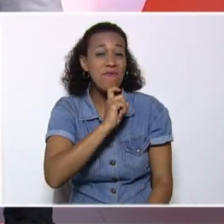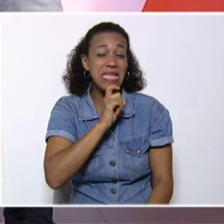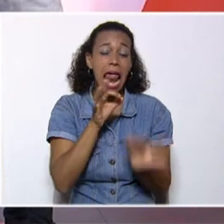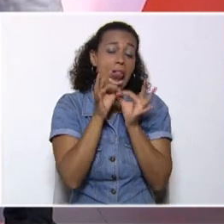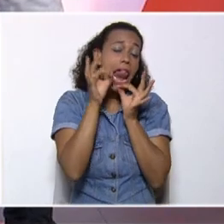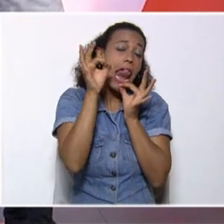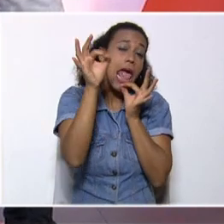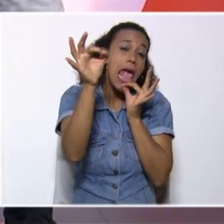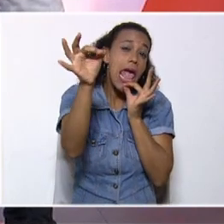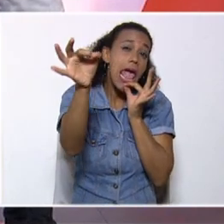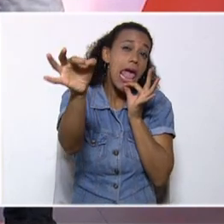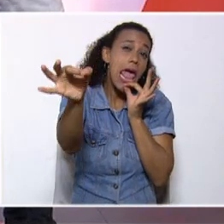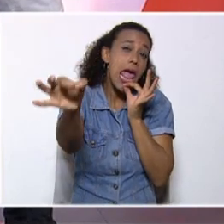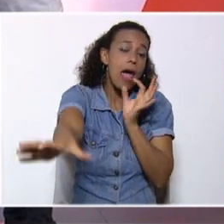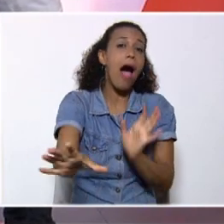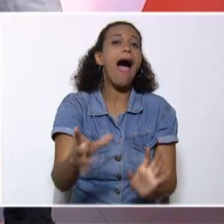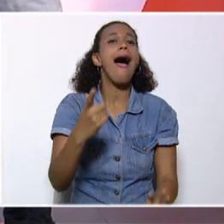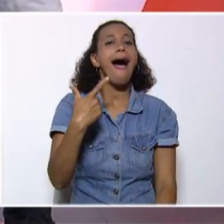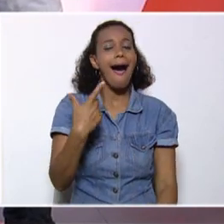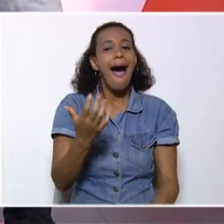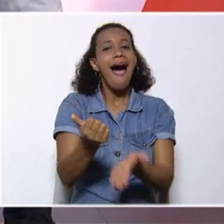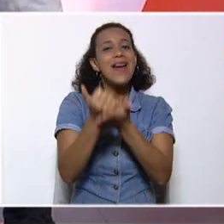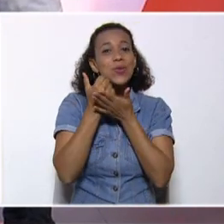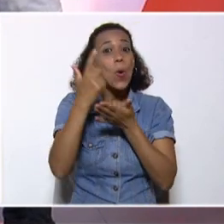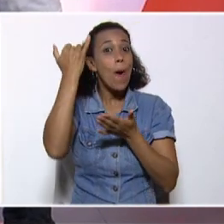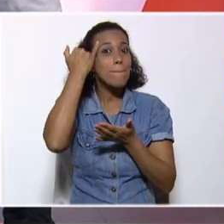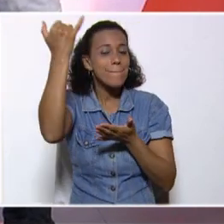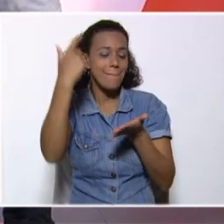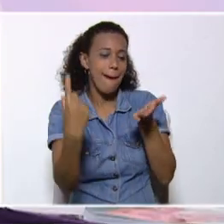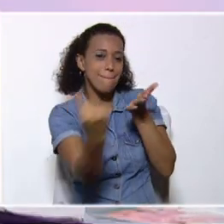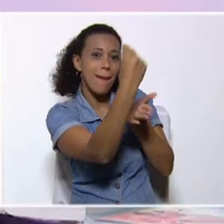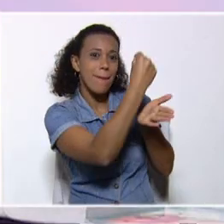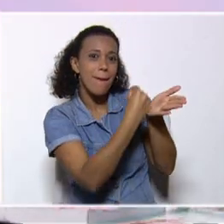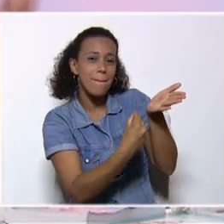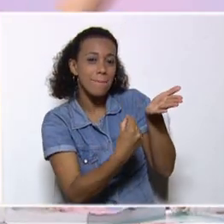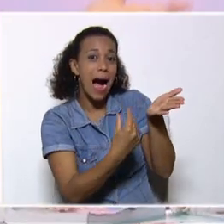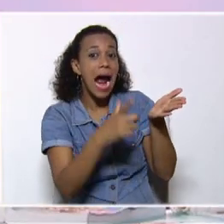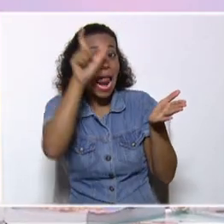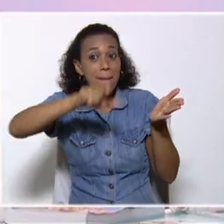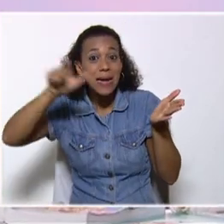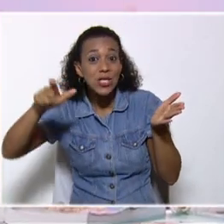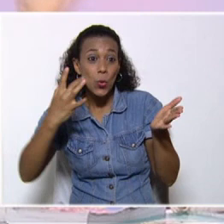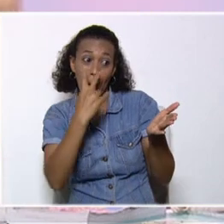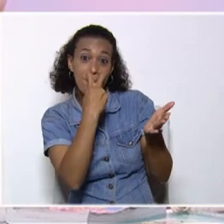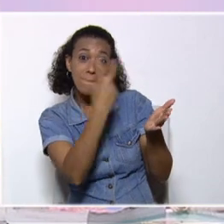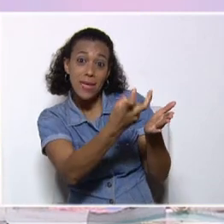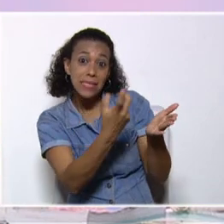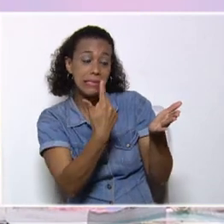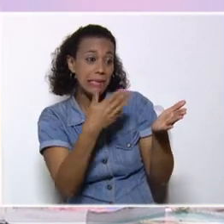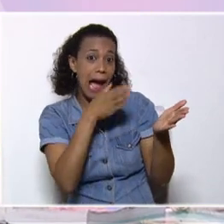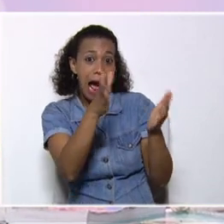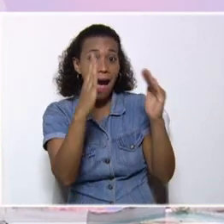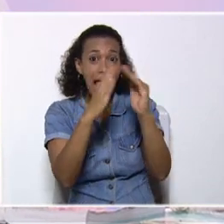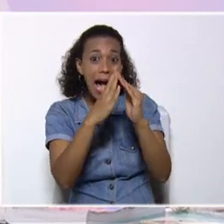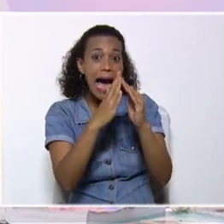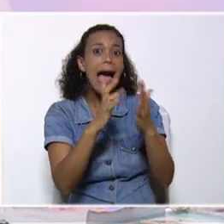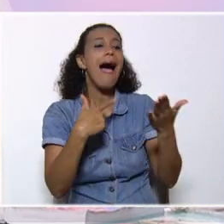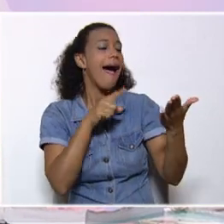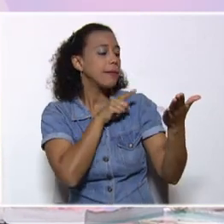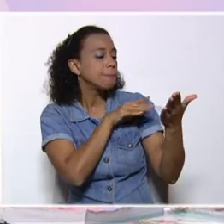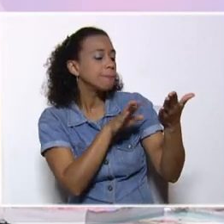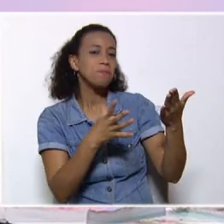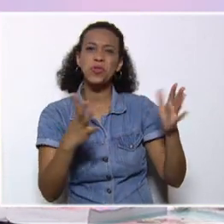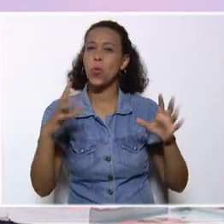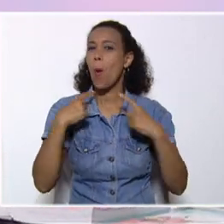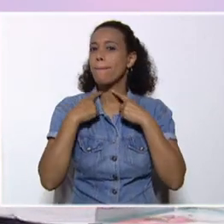llegar, lo que nos puede ayudar es elaborar un croquis para que las personas que quieran que lleguen allí puedan llegar